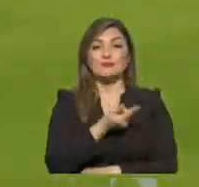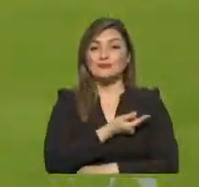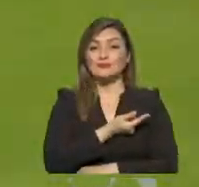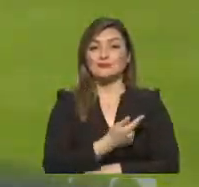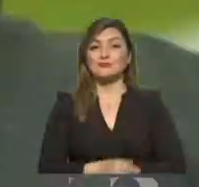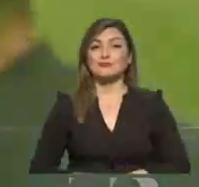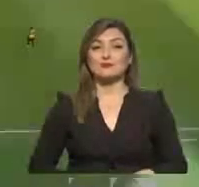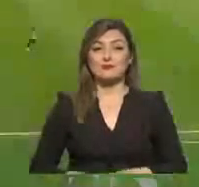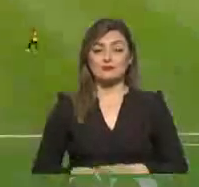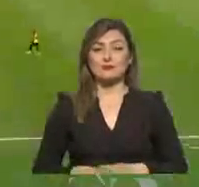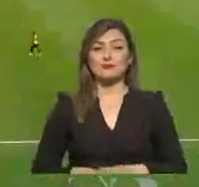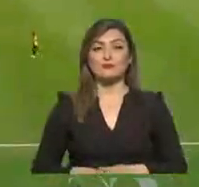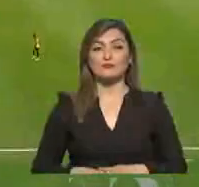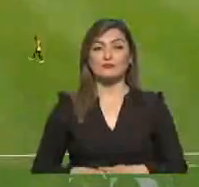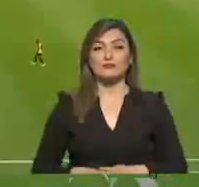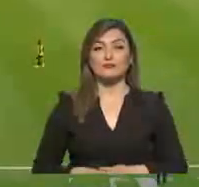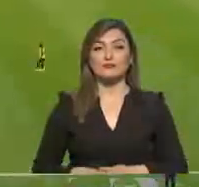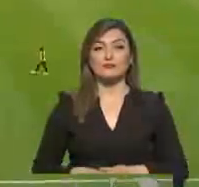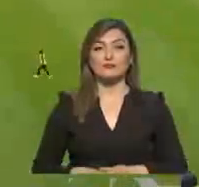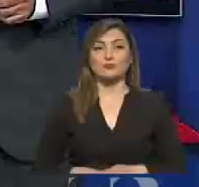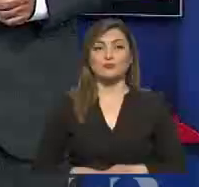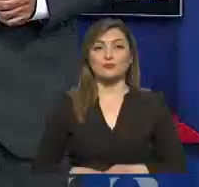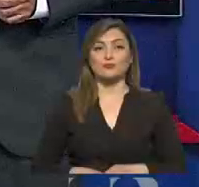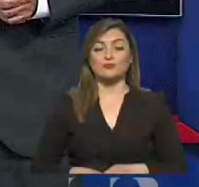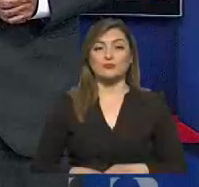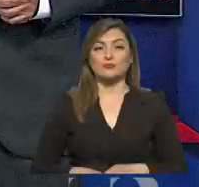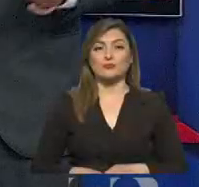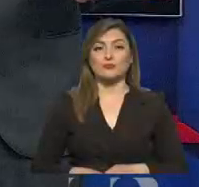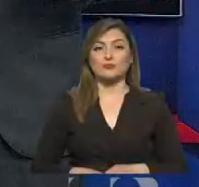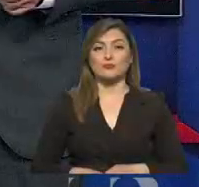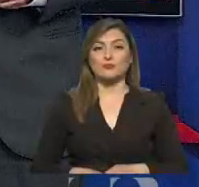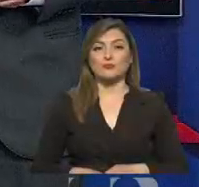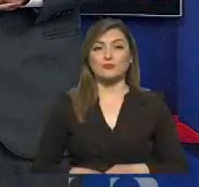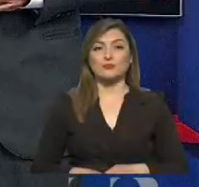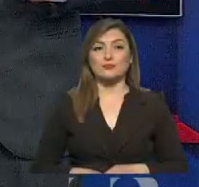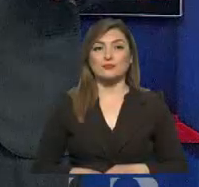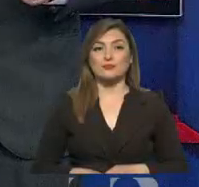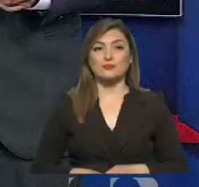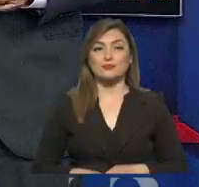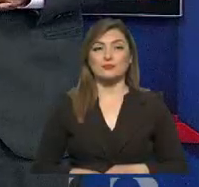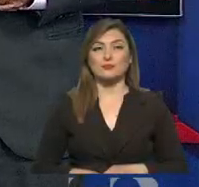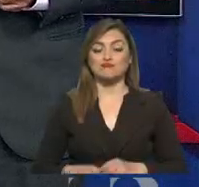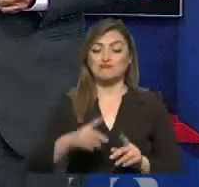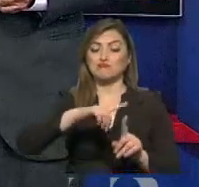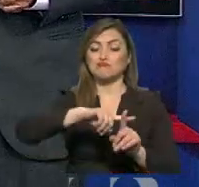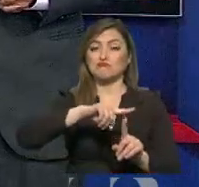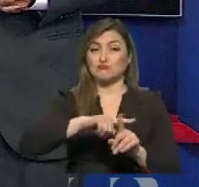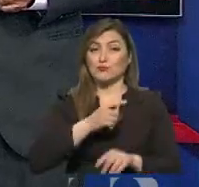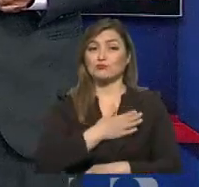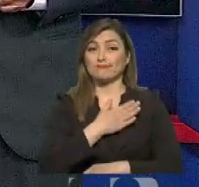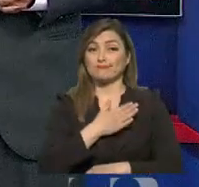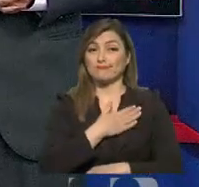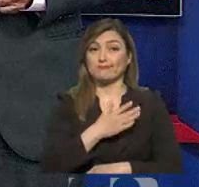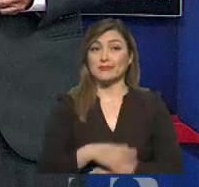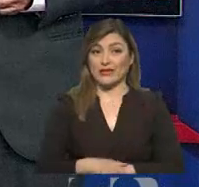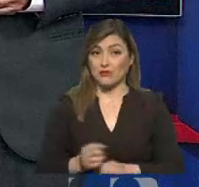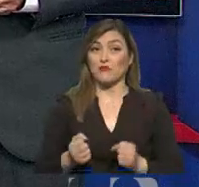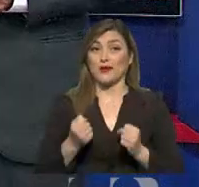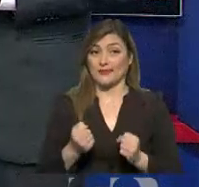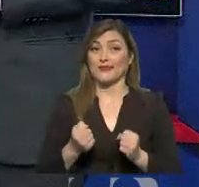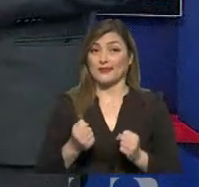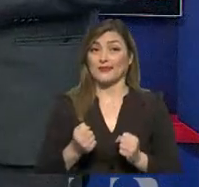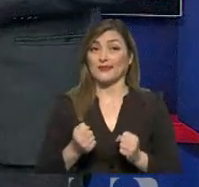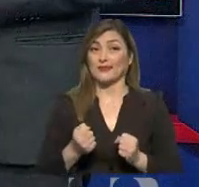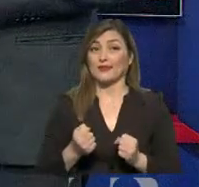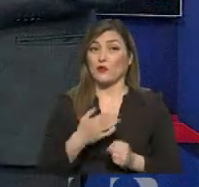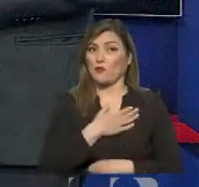Delgado. Hugo Quintana, 24 horas. Y como decía ahí, optimismo, confianza, pero es un partido bravo, que habrá que jugarlo